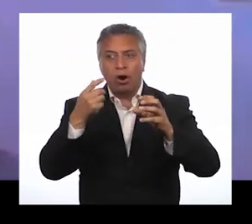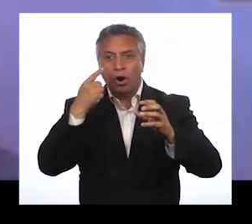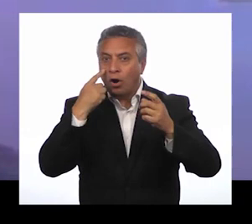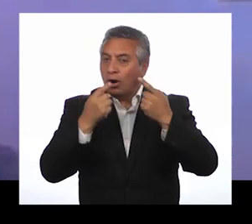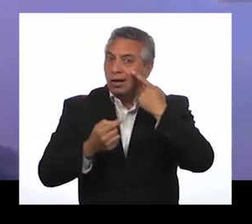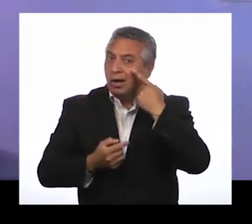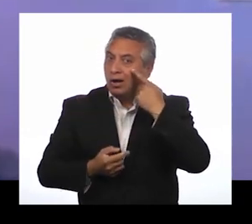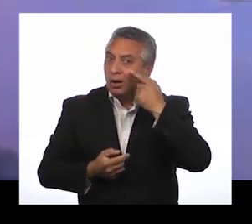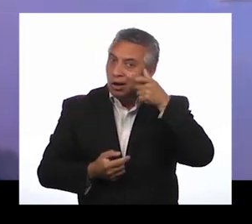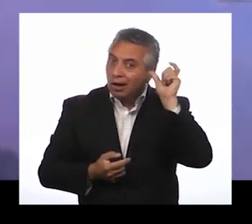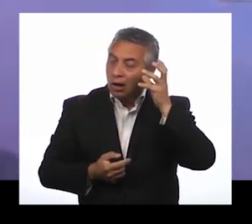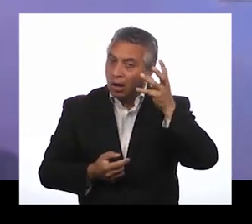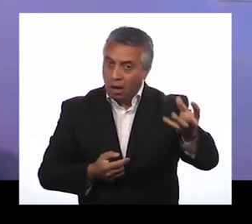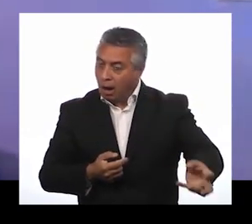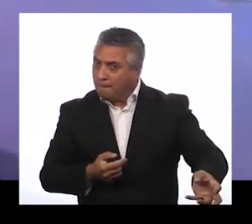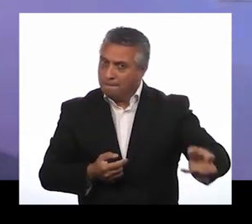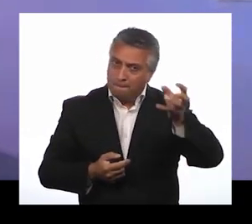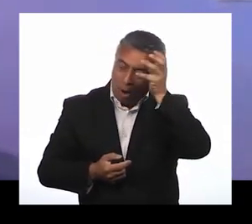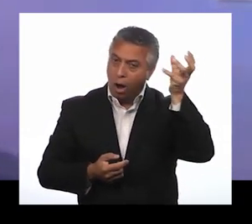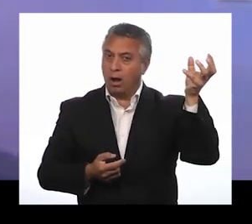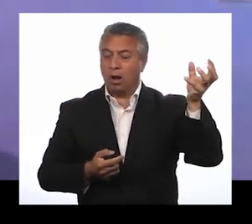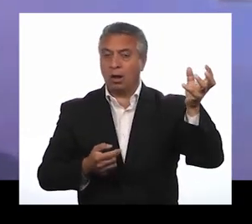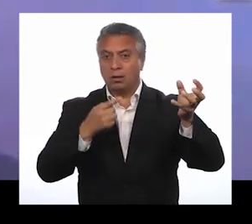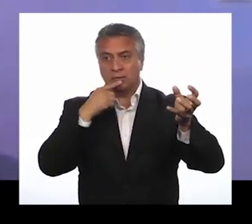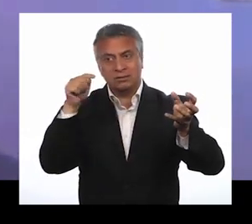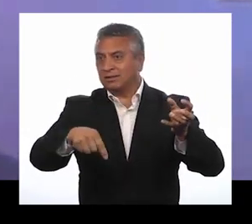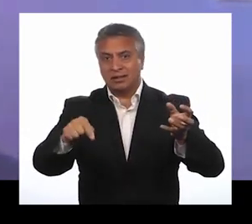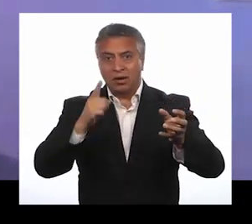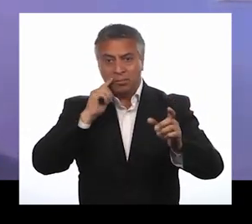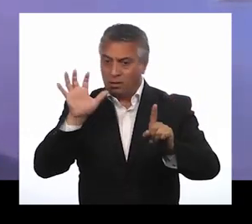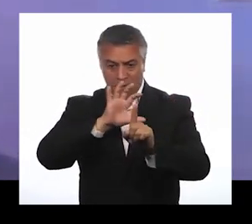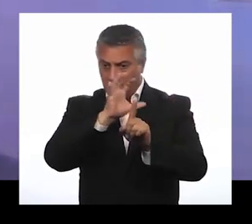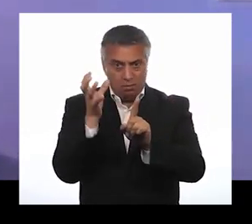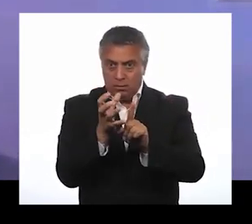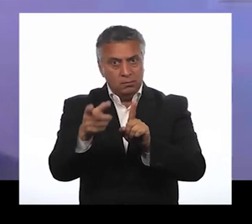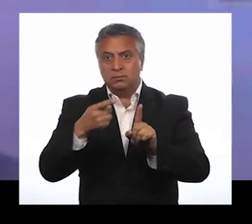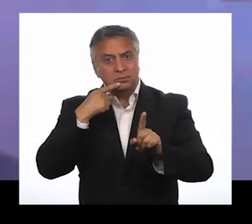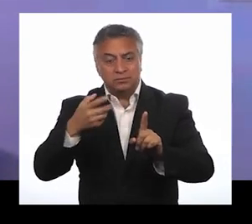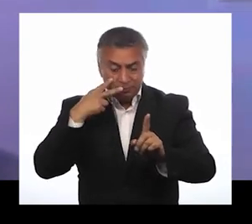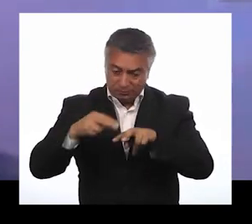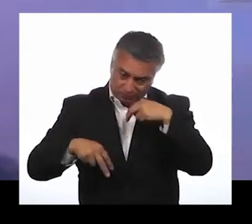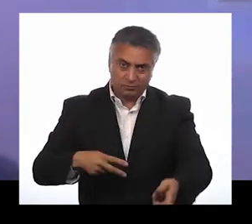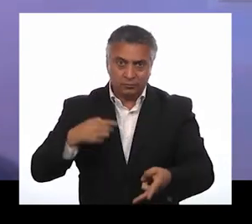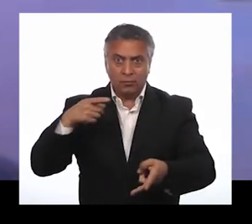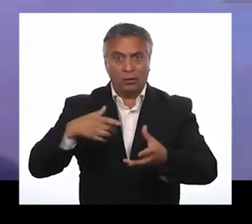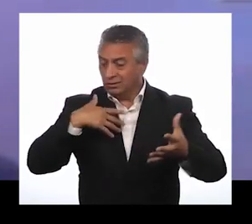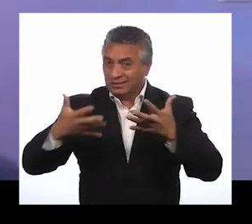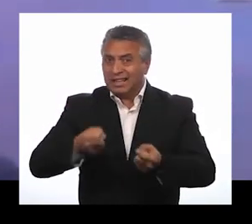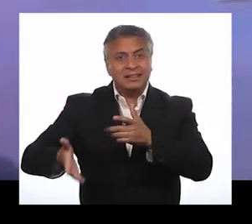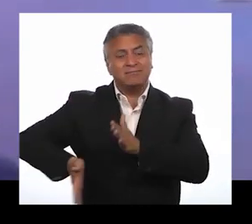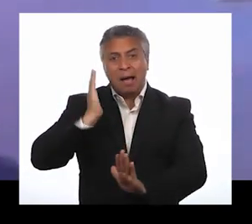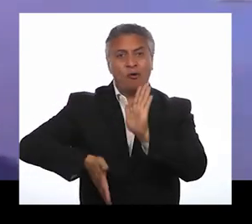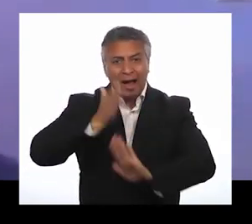izquierdo. Y empezó a llegar gente, me rodearon y me dijeron, tenemos que sacarlo de aquí, tenemos que sacarlo de aquí. Porque venían corriendo las